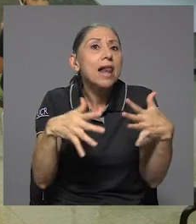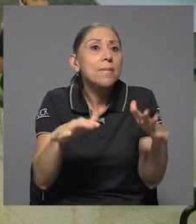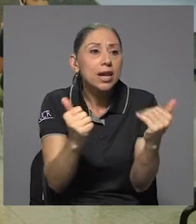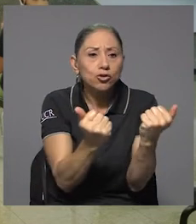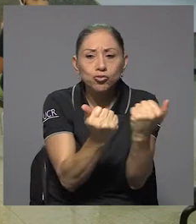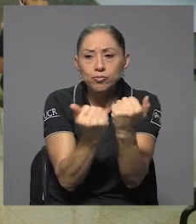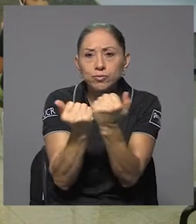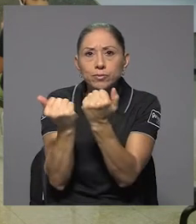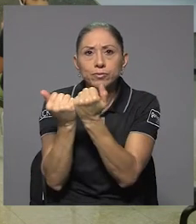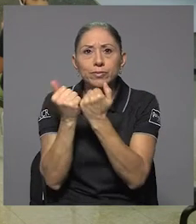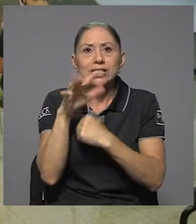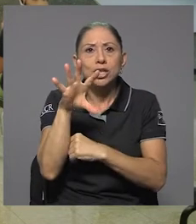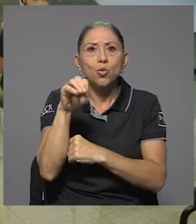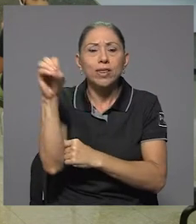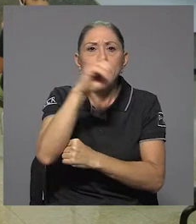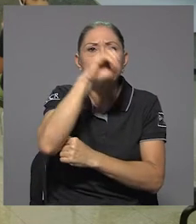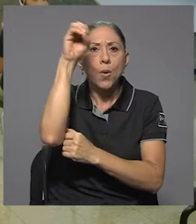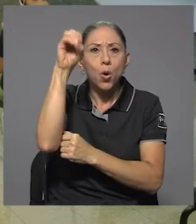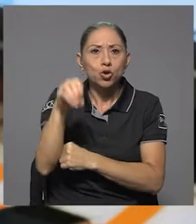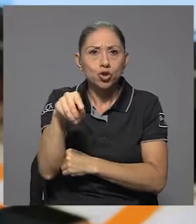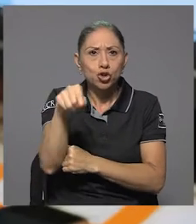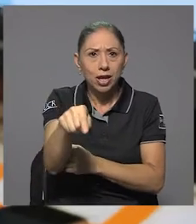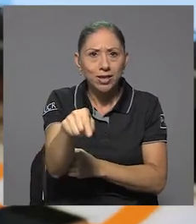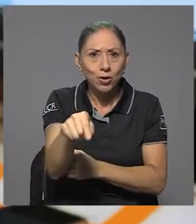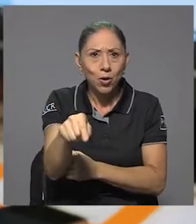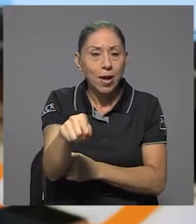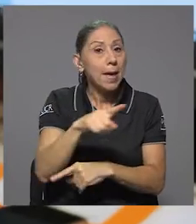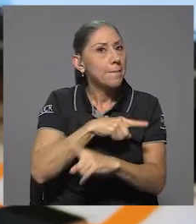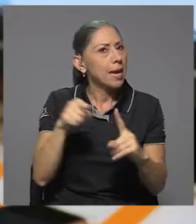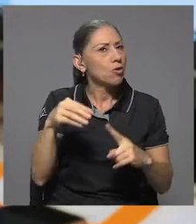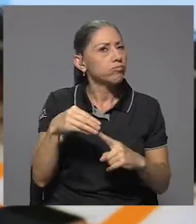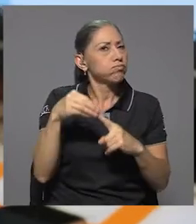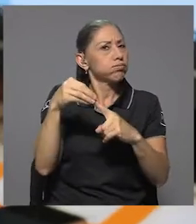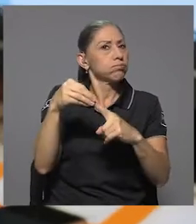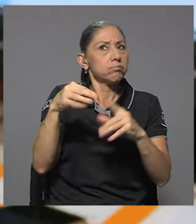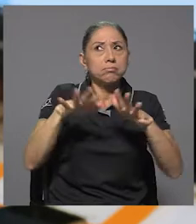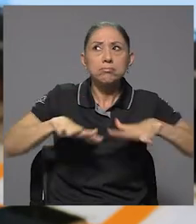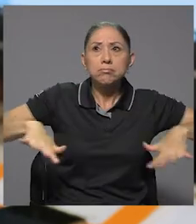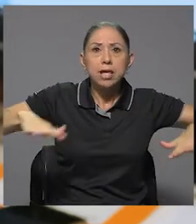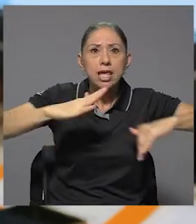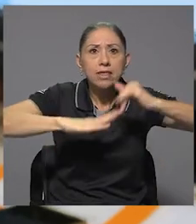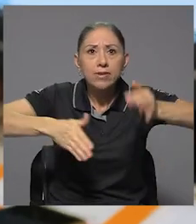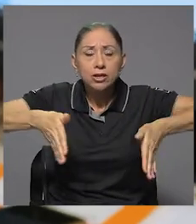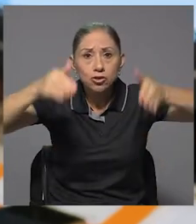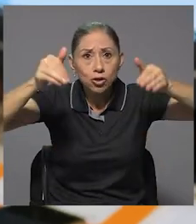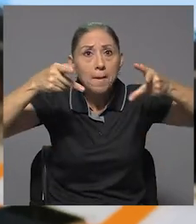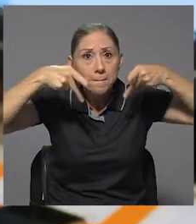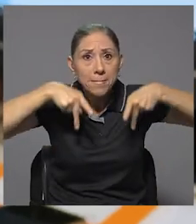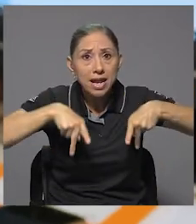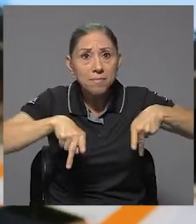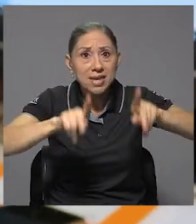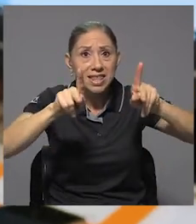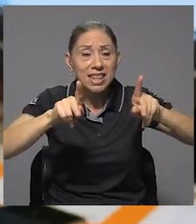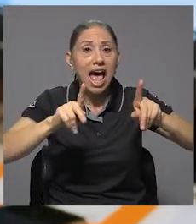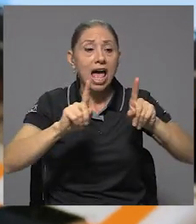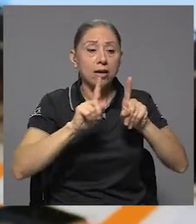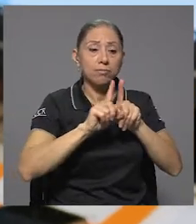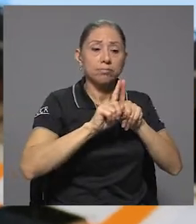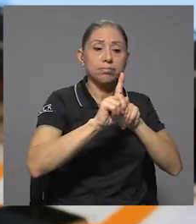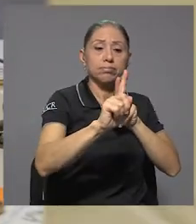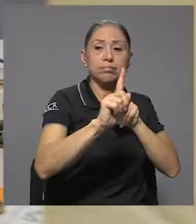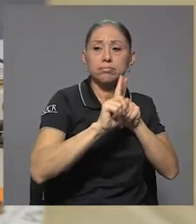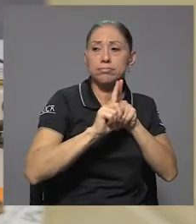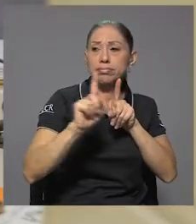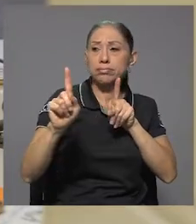un 50% de su capacidad máxima, siempre y cuando la infraestructura permita el distanciamiento de 2 metros entre estaciones de